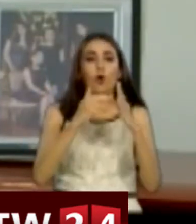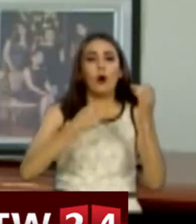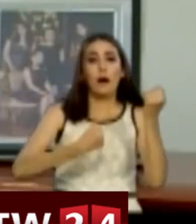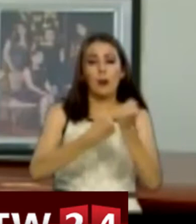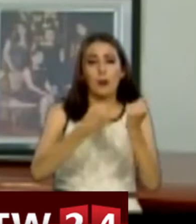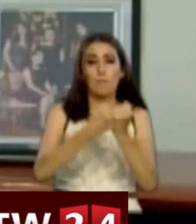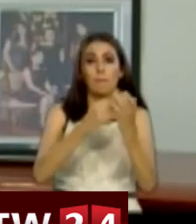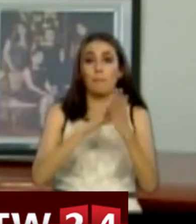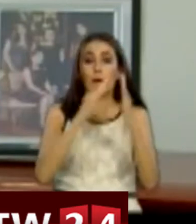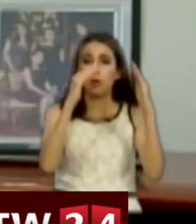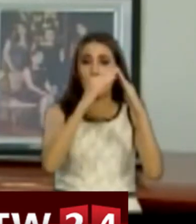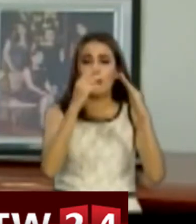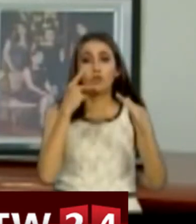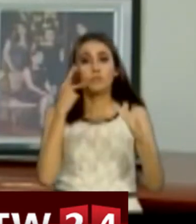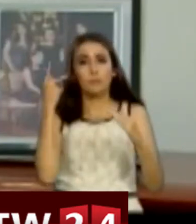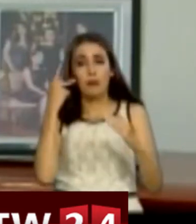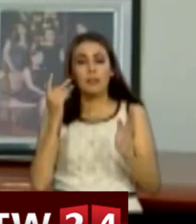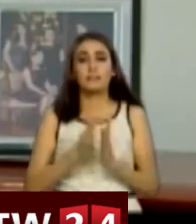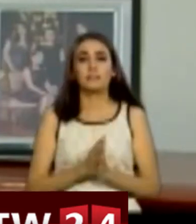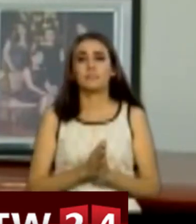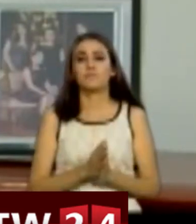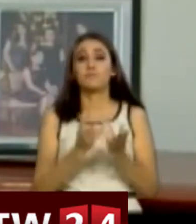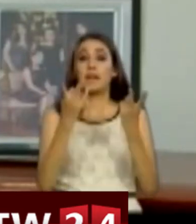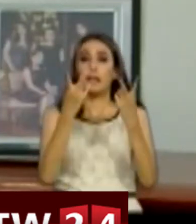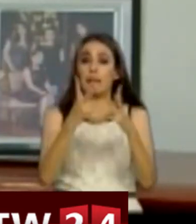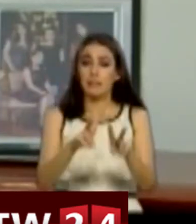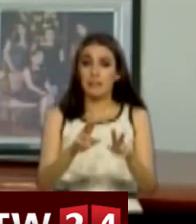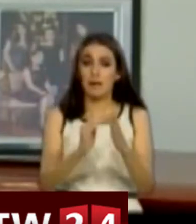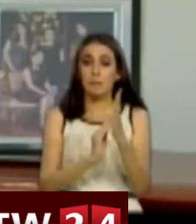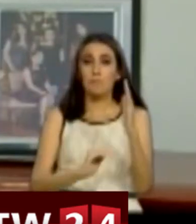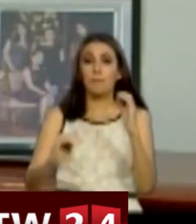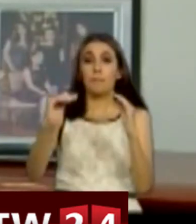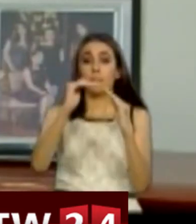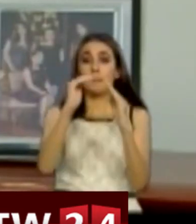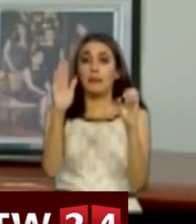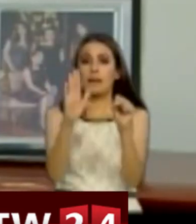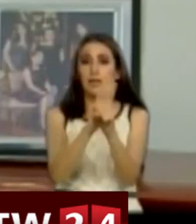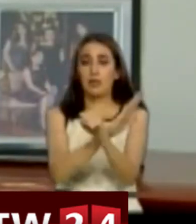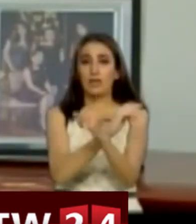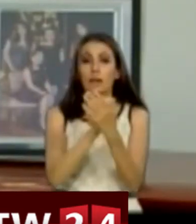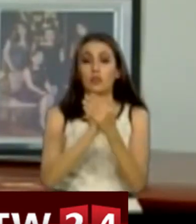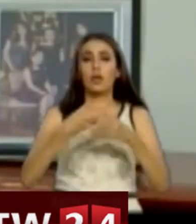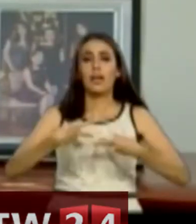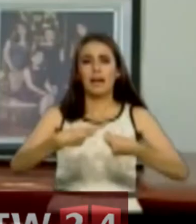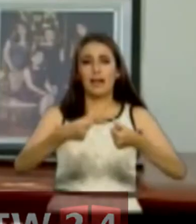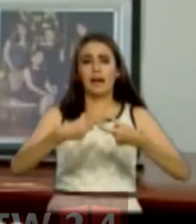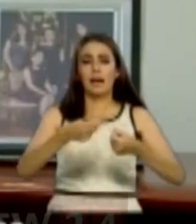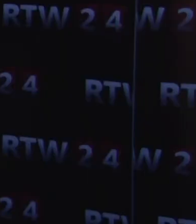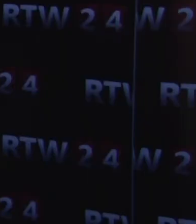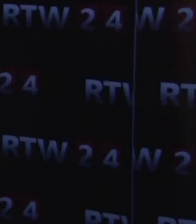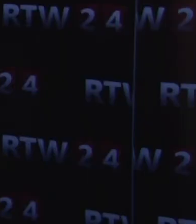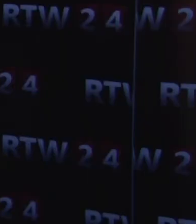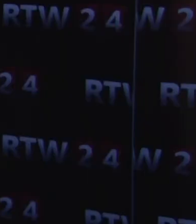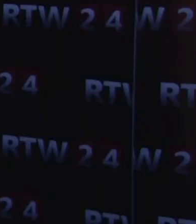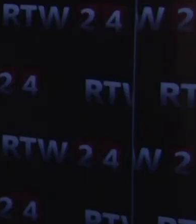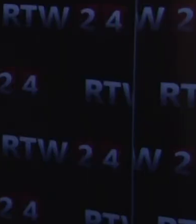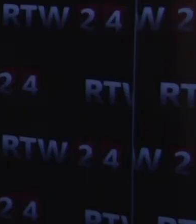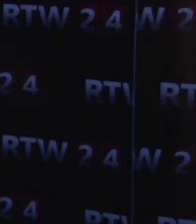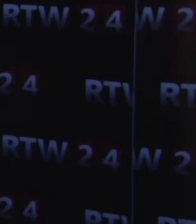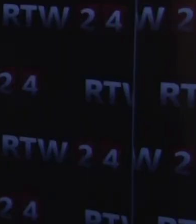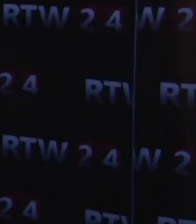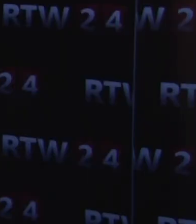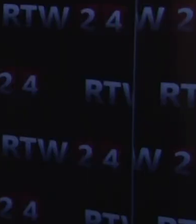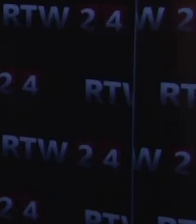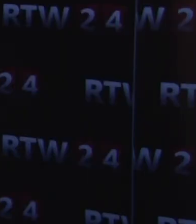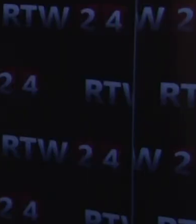este tema era parte de las propuestas de reformas económicas y tributarias que envió el primer mandatario a la asamblea nacional el primero de noviembre pasado y